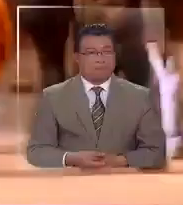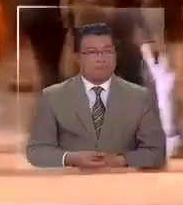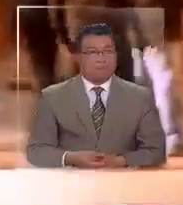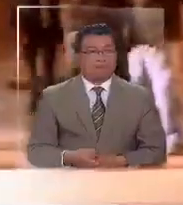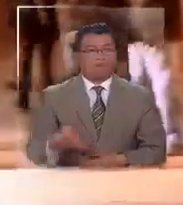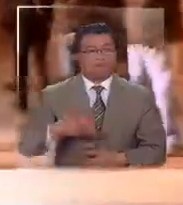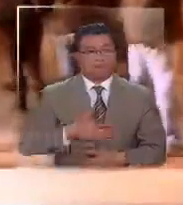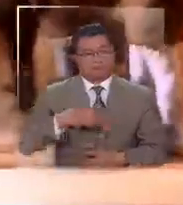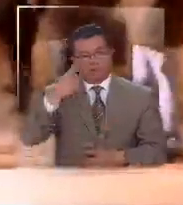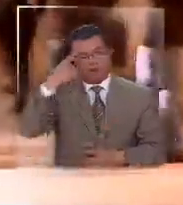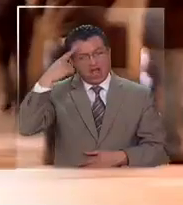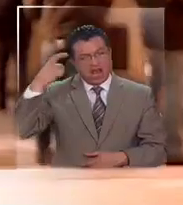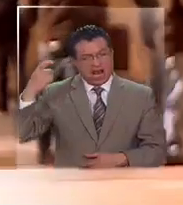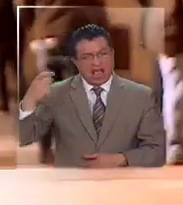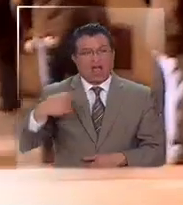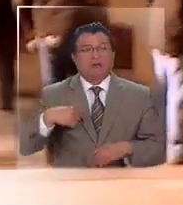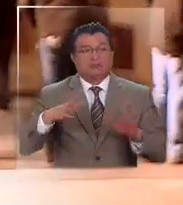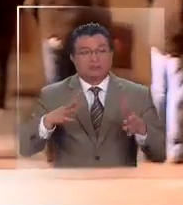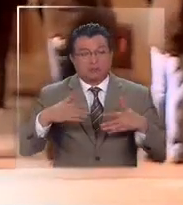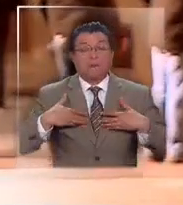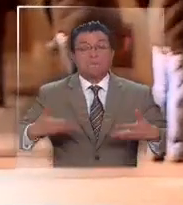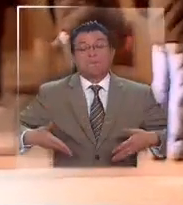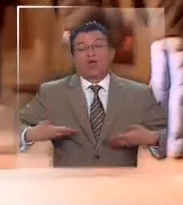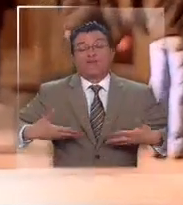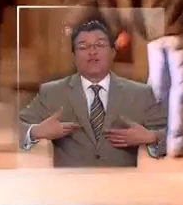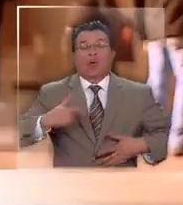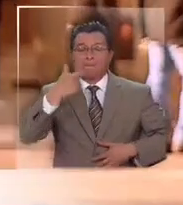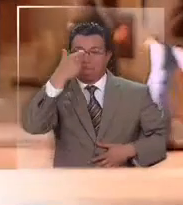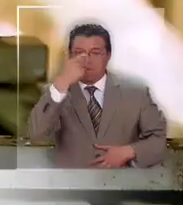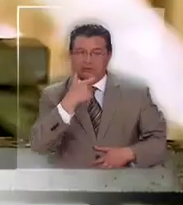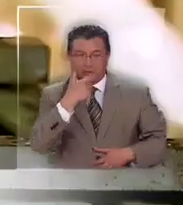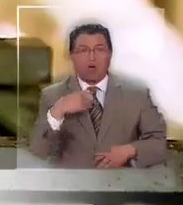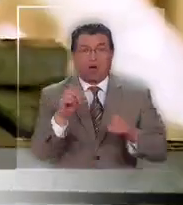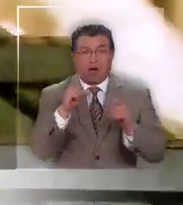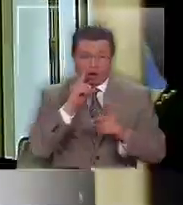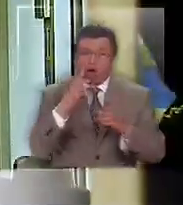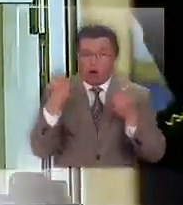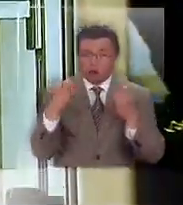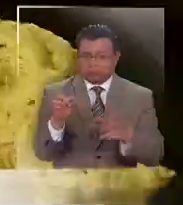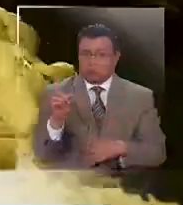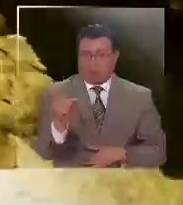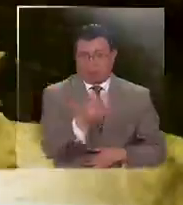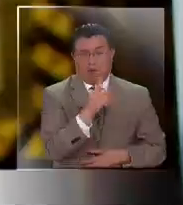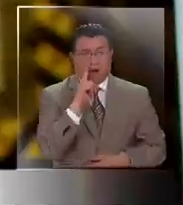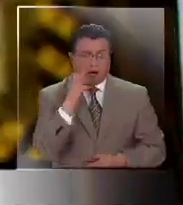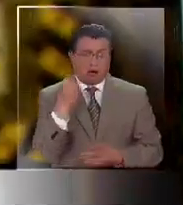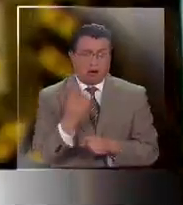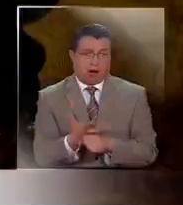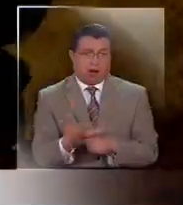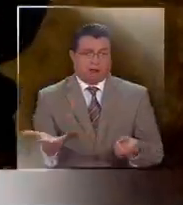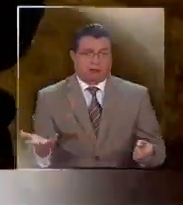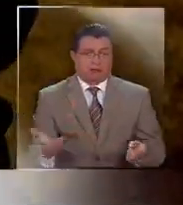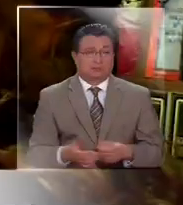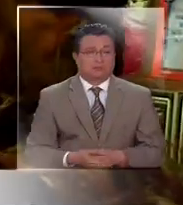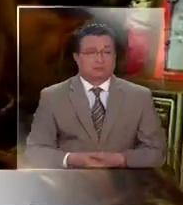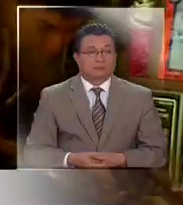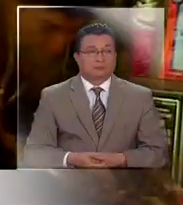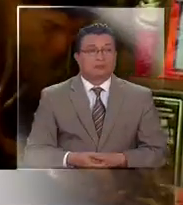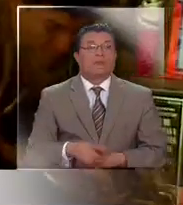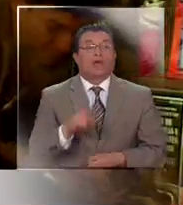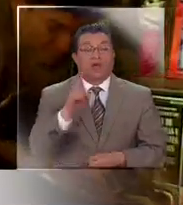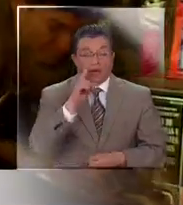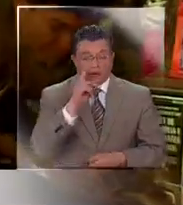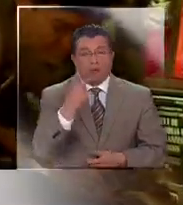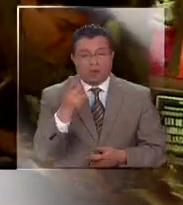yo creo que quizá un poco de motivación personal porque hay esta oportunidad de hoy en día deberían dar un